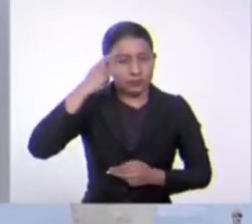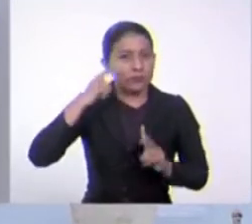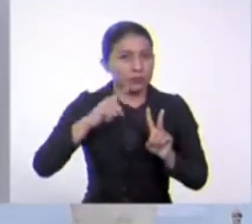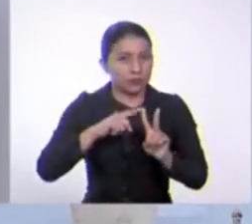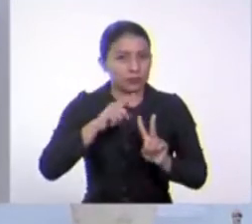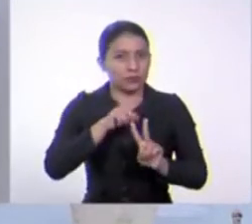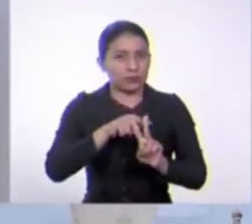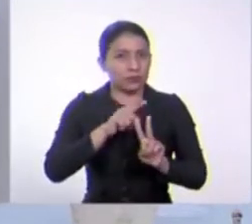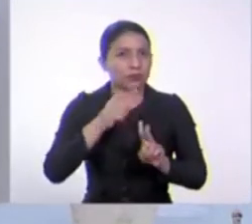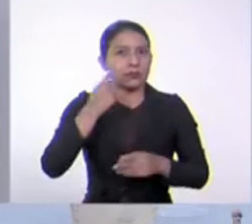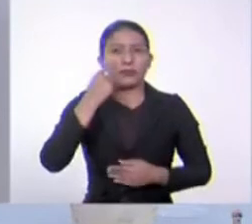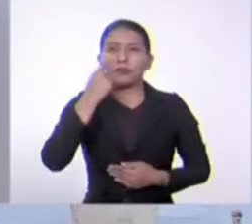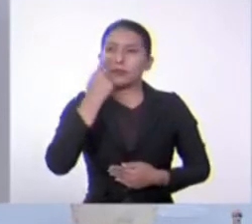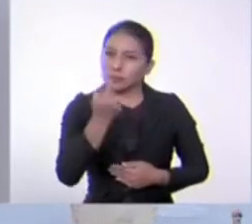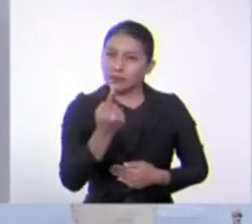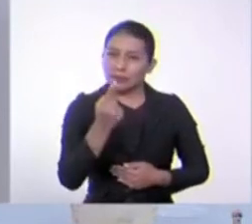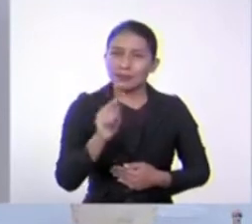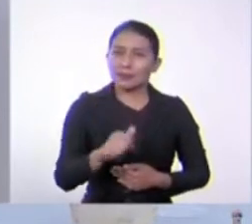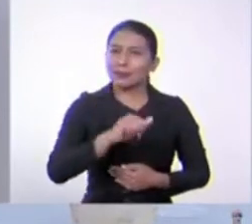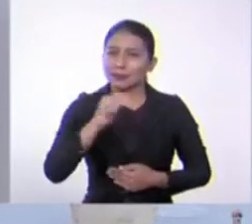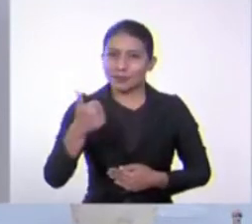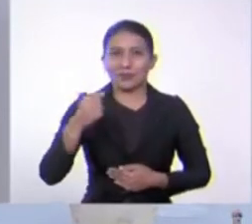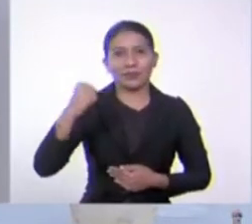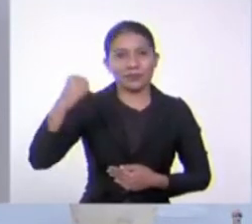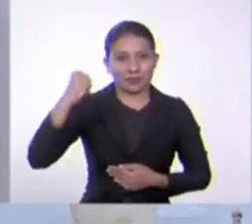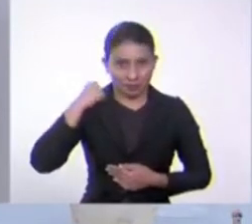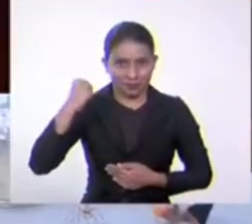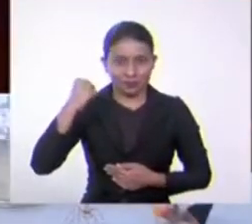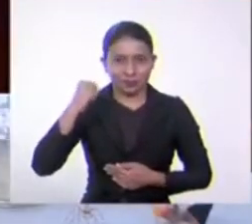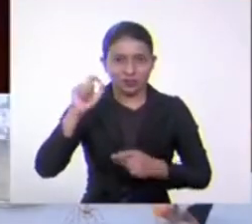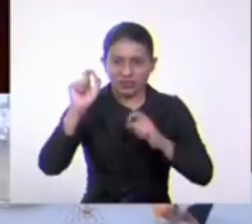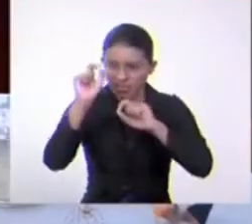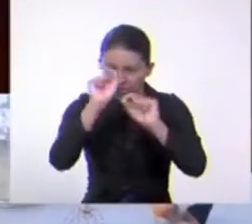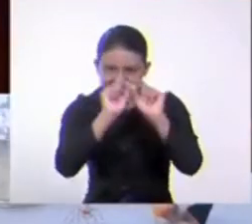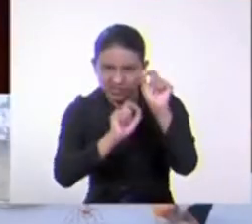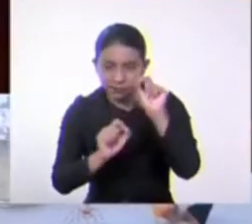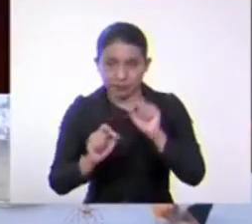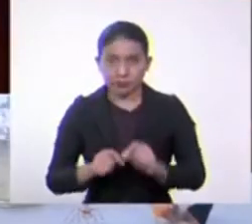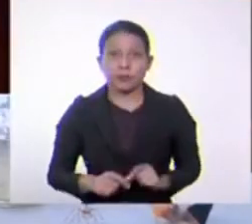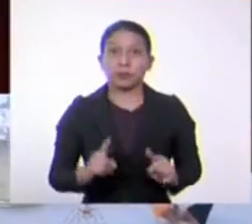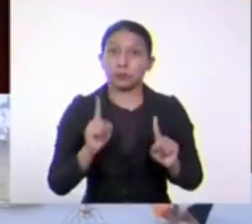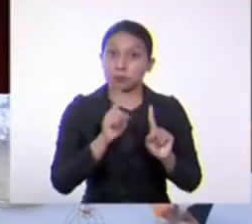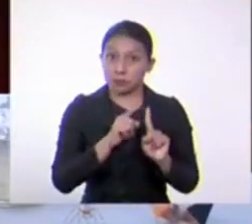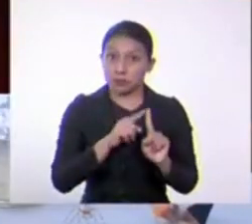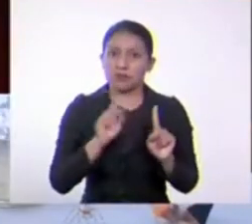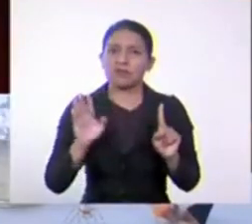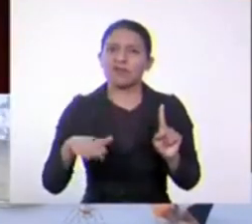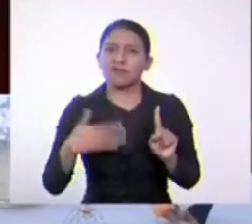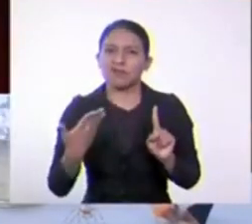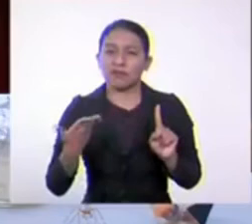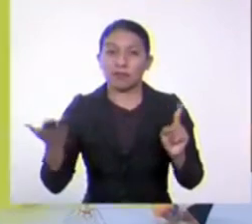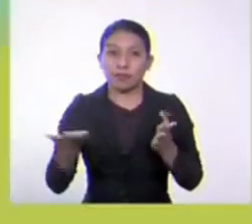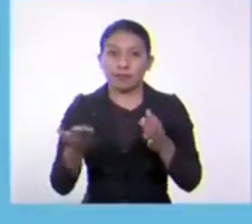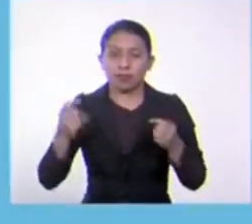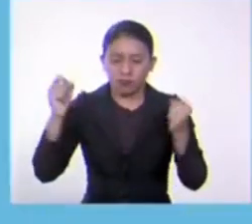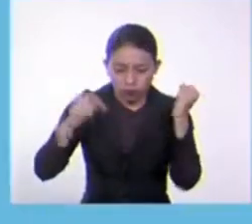para que veamos las otras importancias de las bacterias. La primera que veremos es en la producción